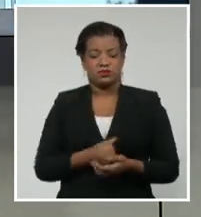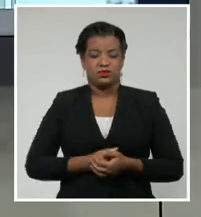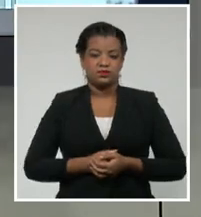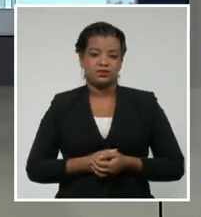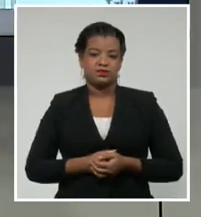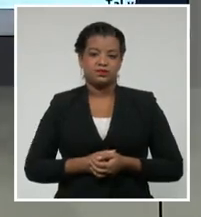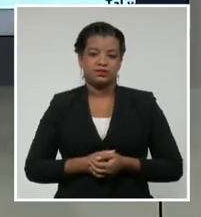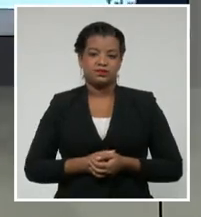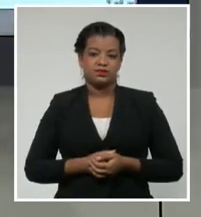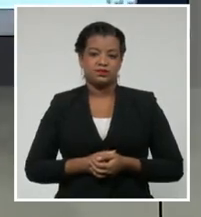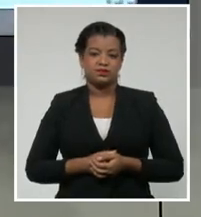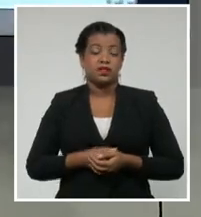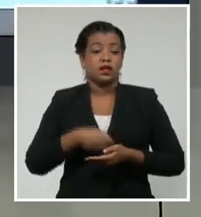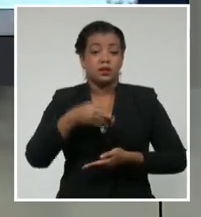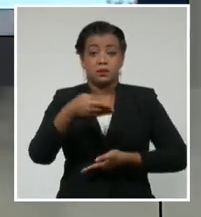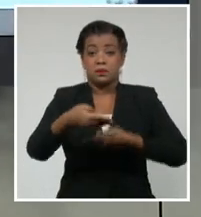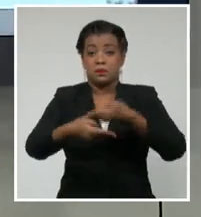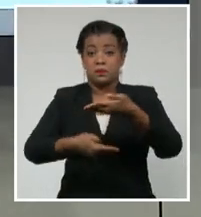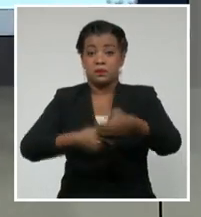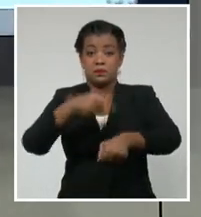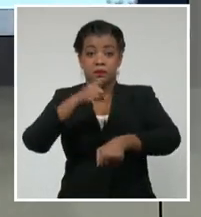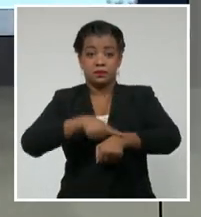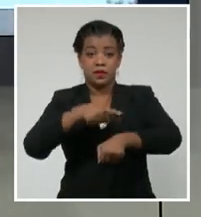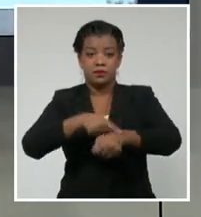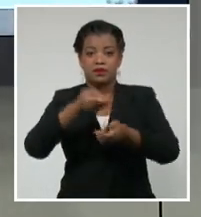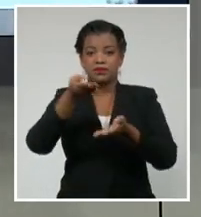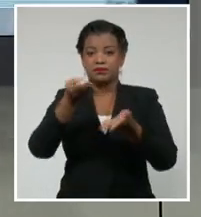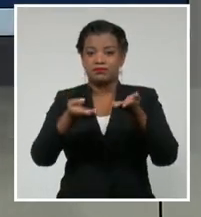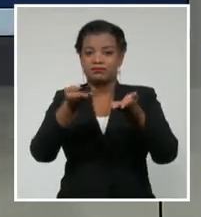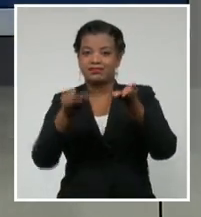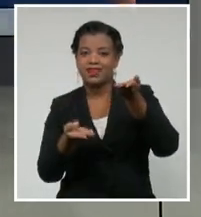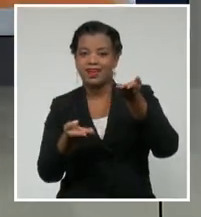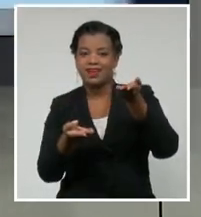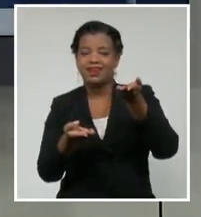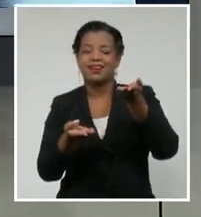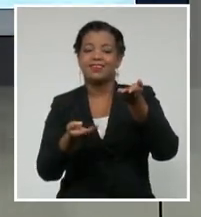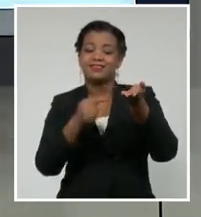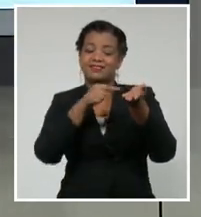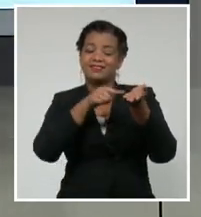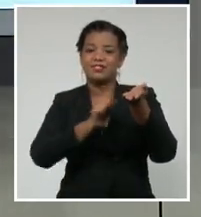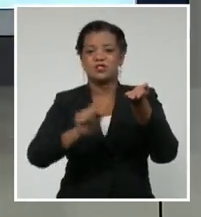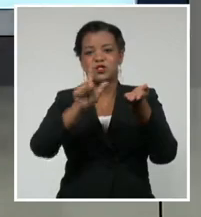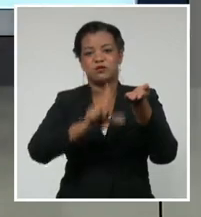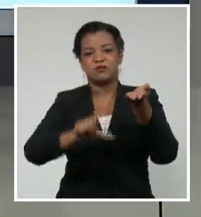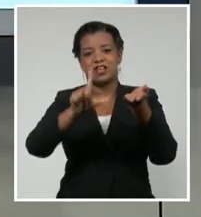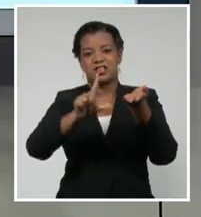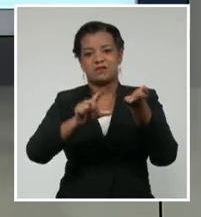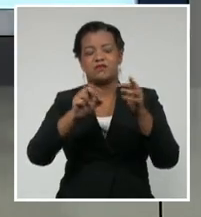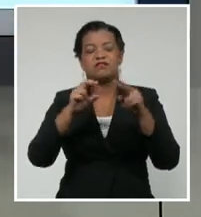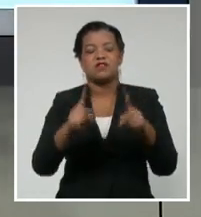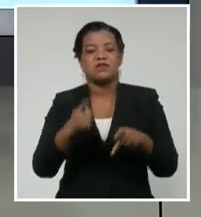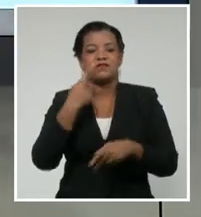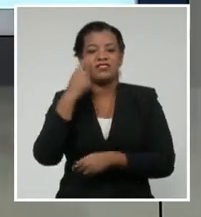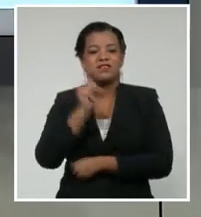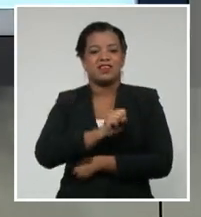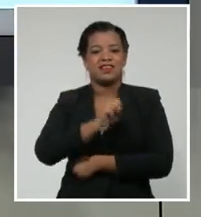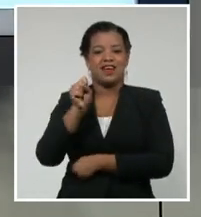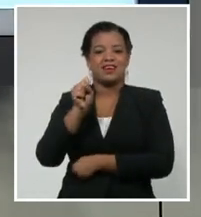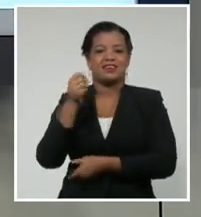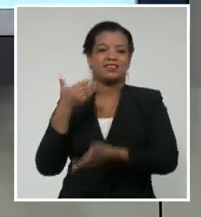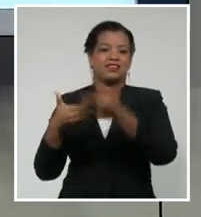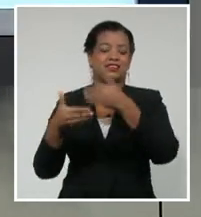avanza el escrutinio la balanza se inclina y como resultado vuelve a posicionarse el mismo partido que ganó la vez anterior